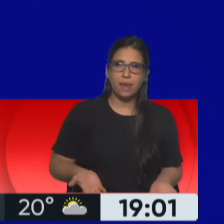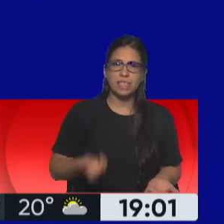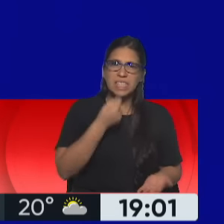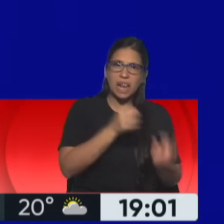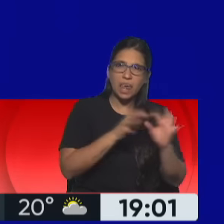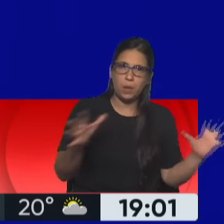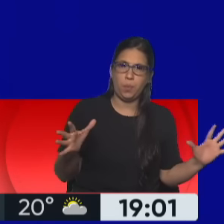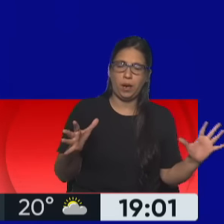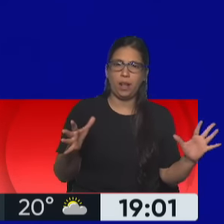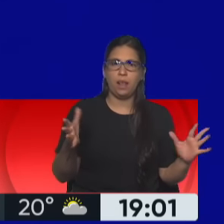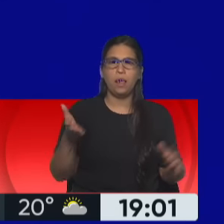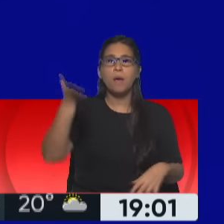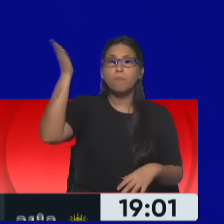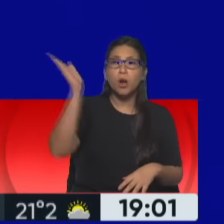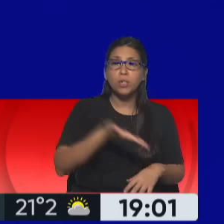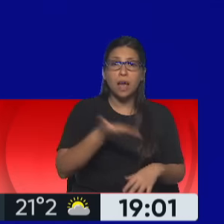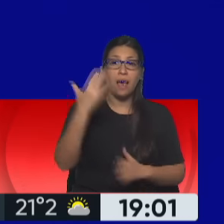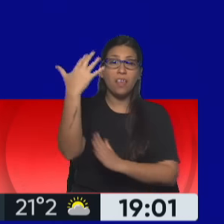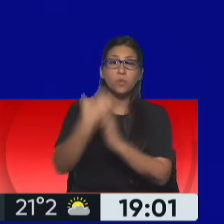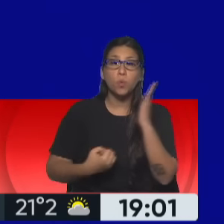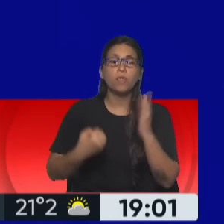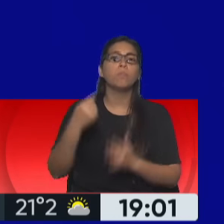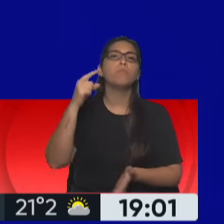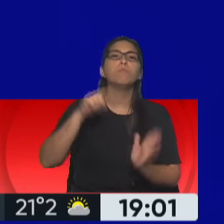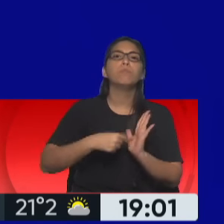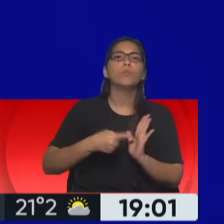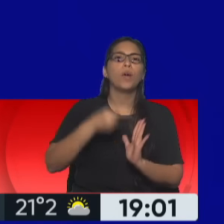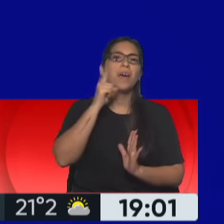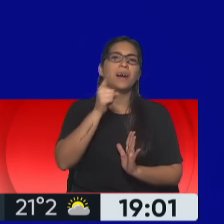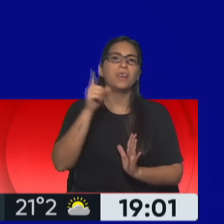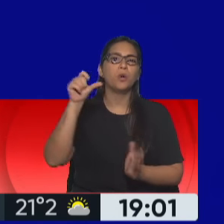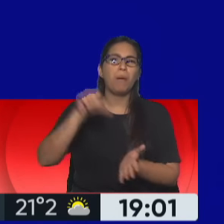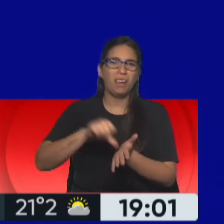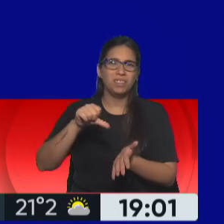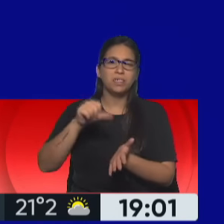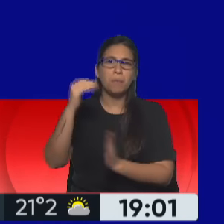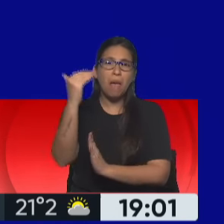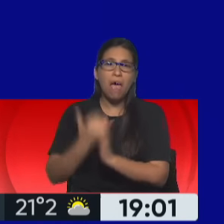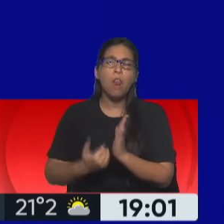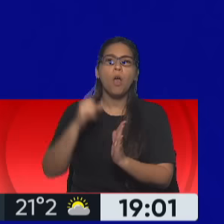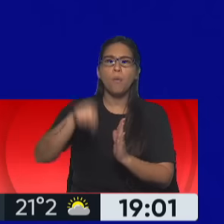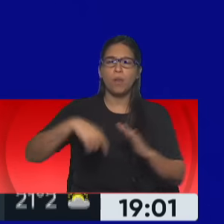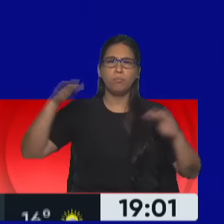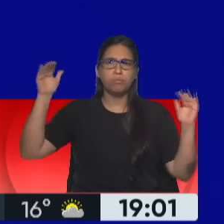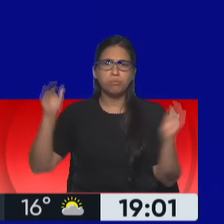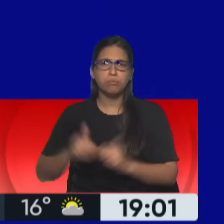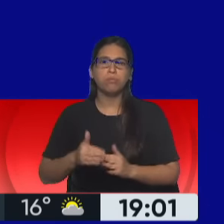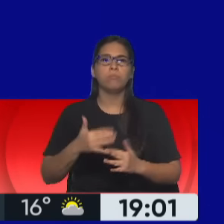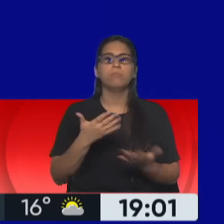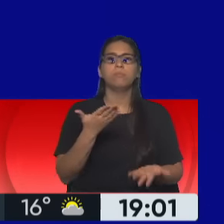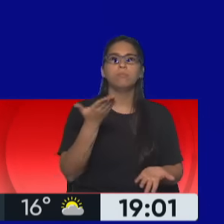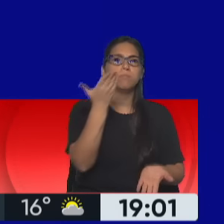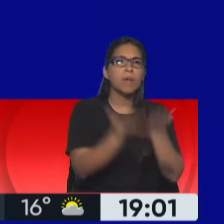La tasa de descuento se está desplomando con la caída del riesgo país. Estamos haciendo un trabajo enorme en materia de capital